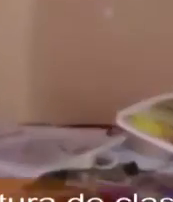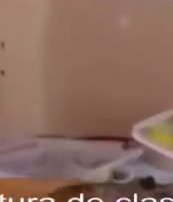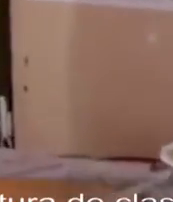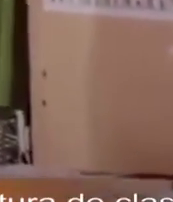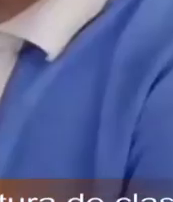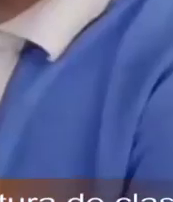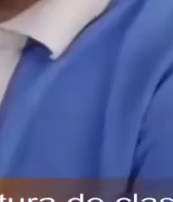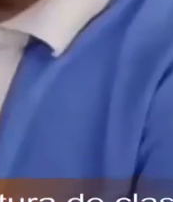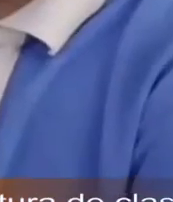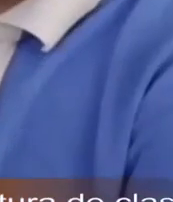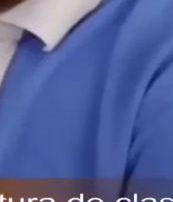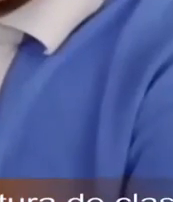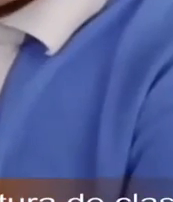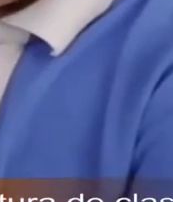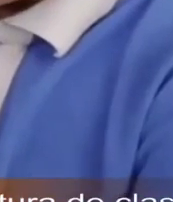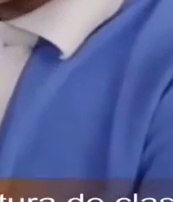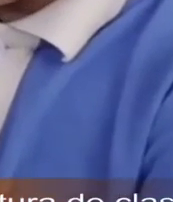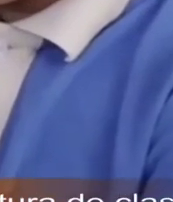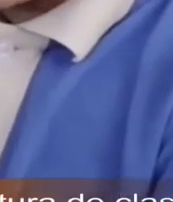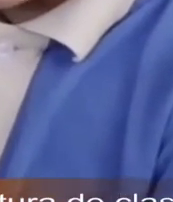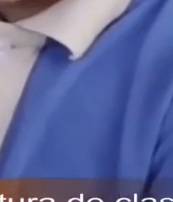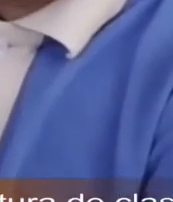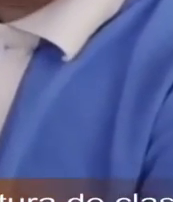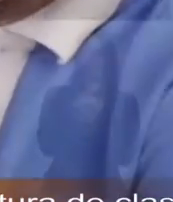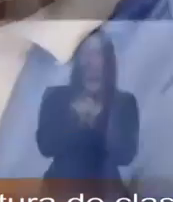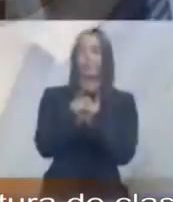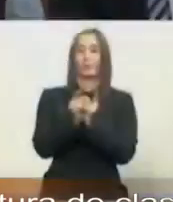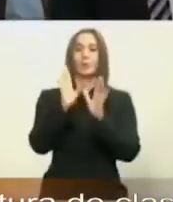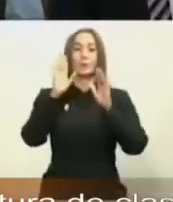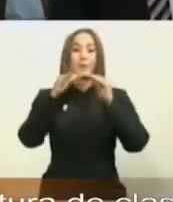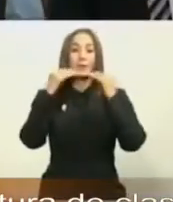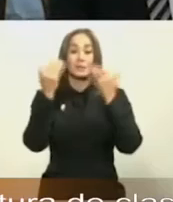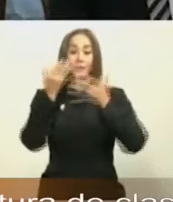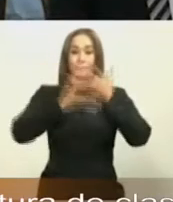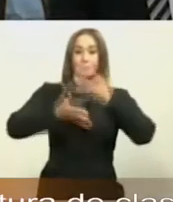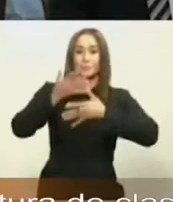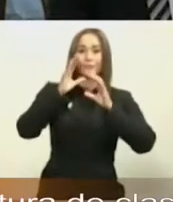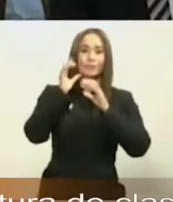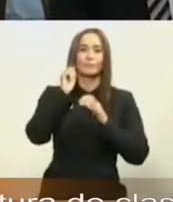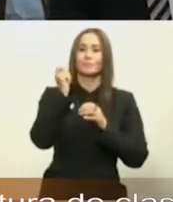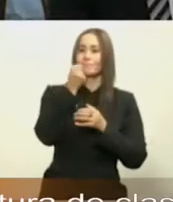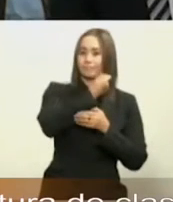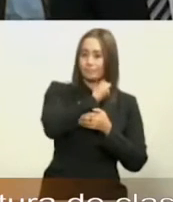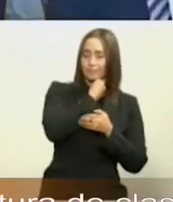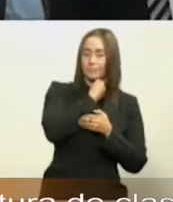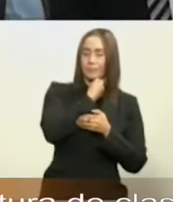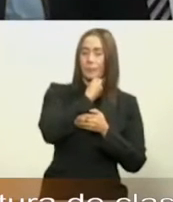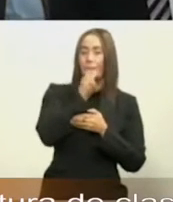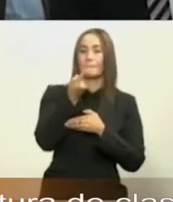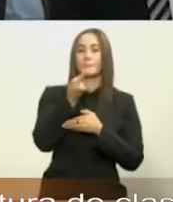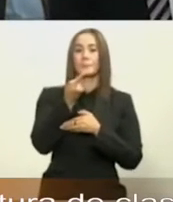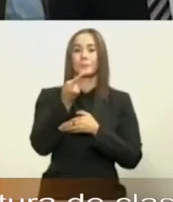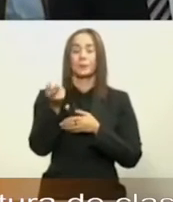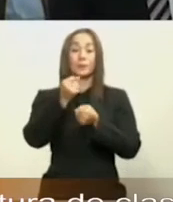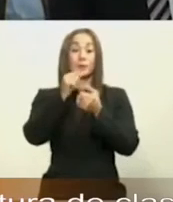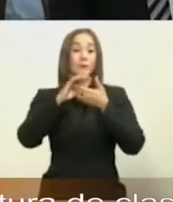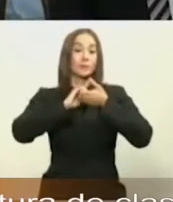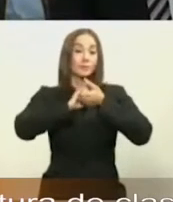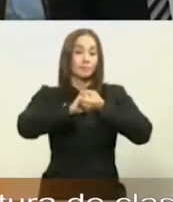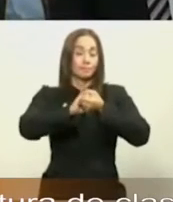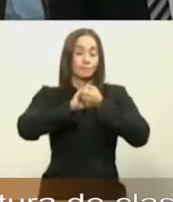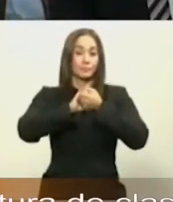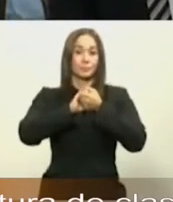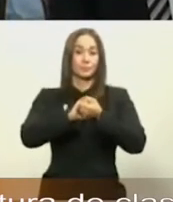la vicepresidenta Raquel Peña fue en respuesta a la demanda de colegios privados de que permita la